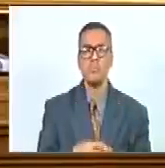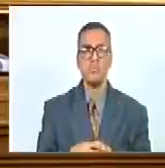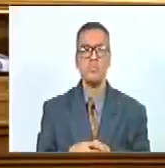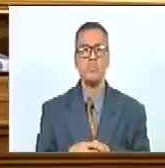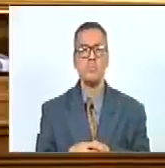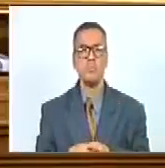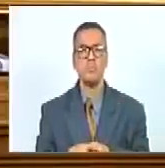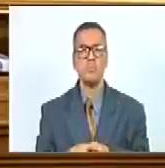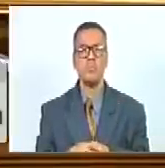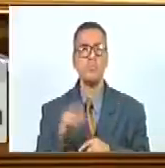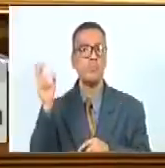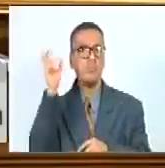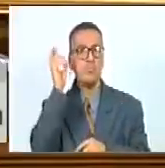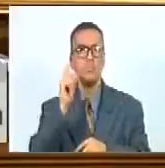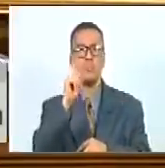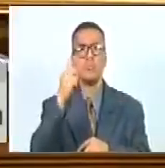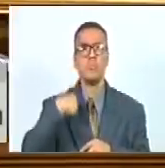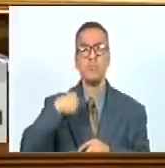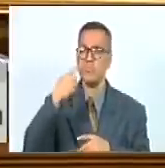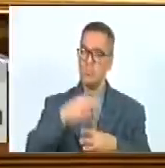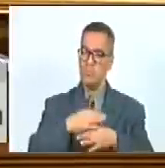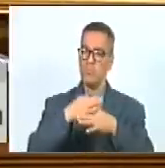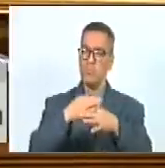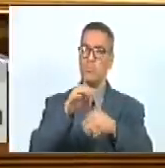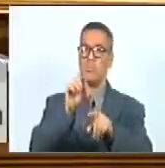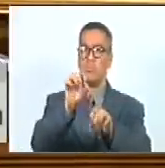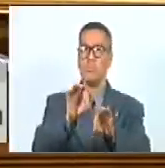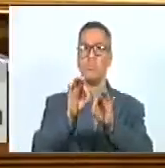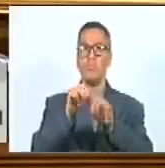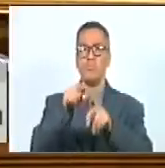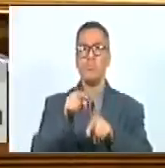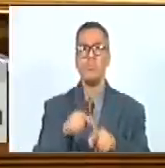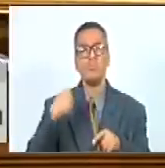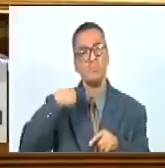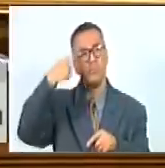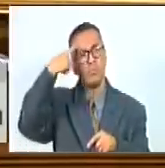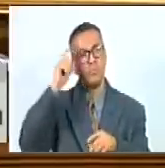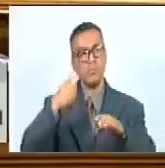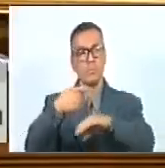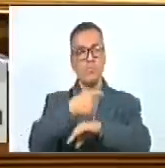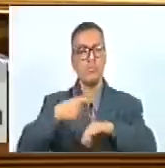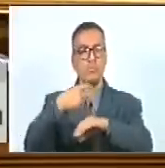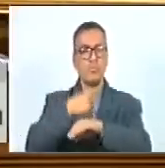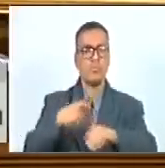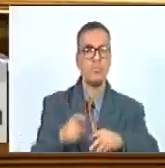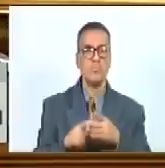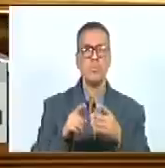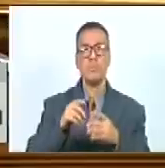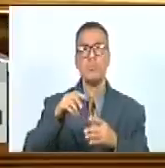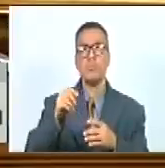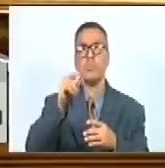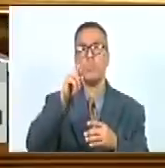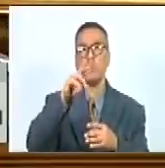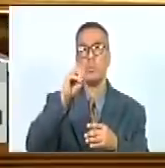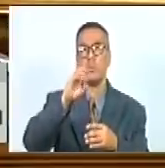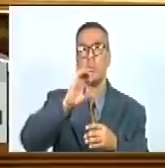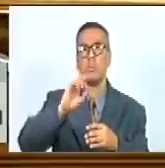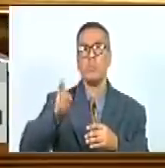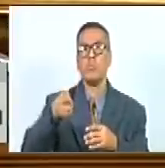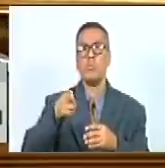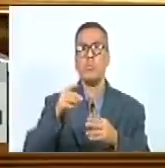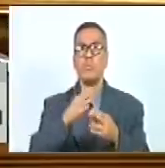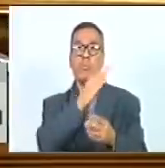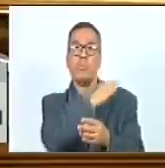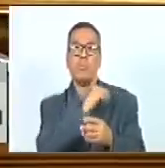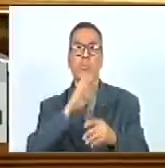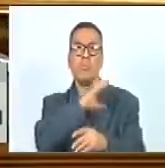Y escuché uno que me pareció interesante. Y es que parece ser que están buscando a la señora García Arocha para que sea la